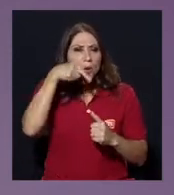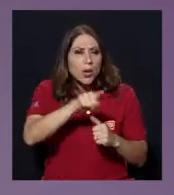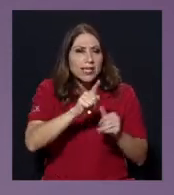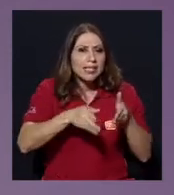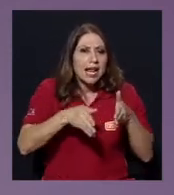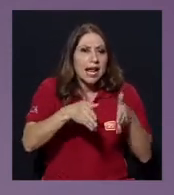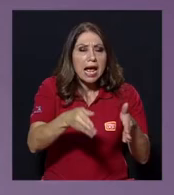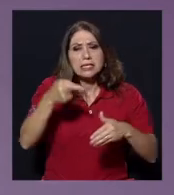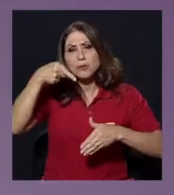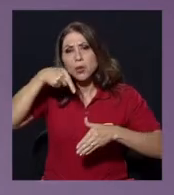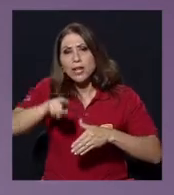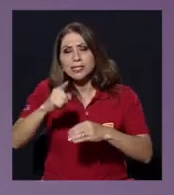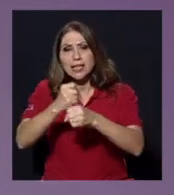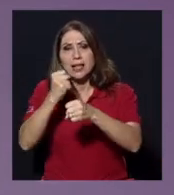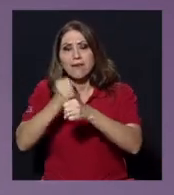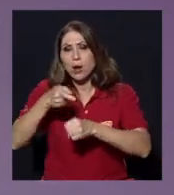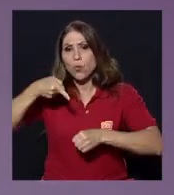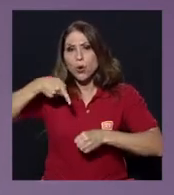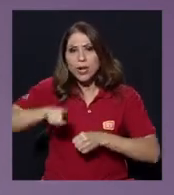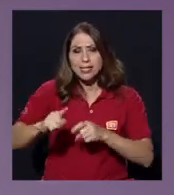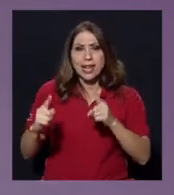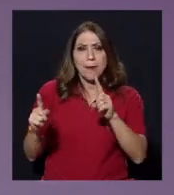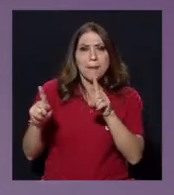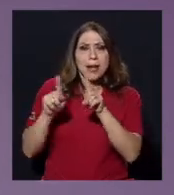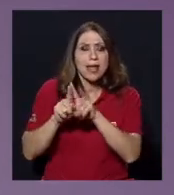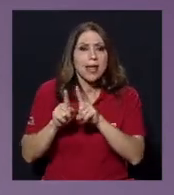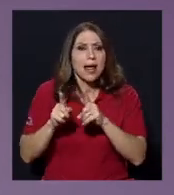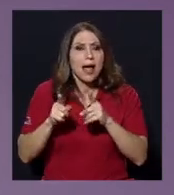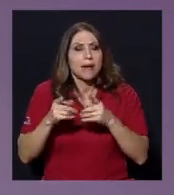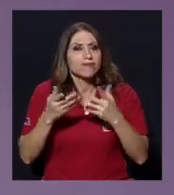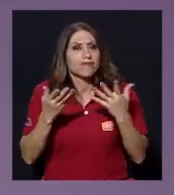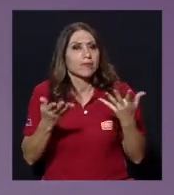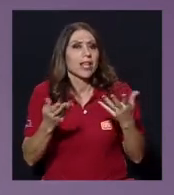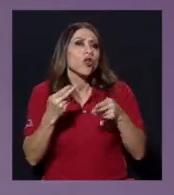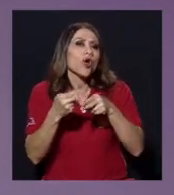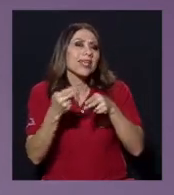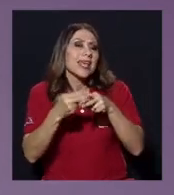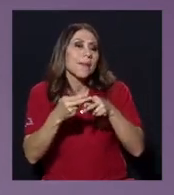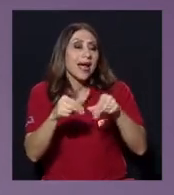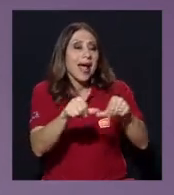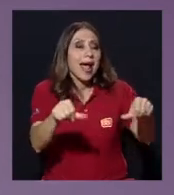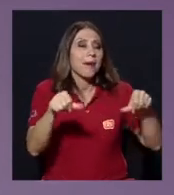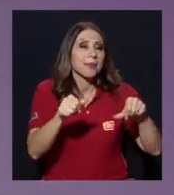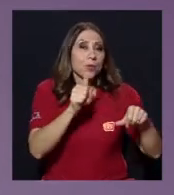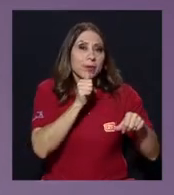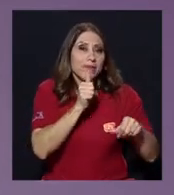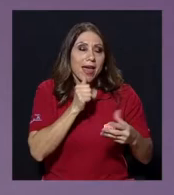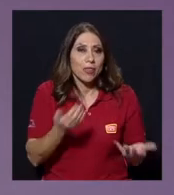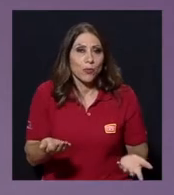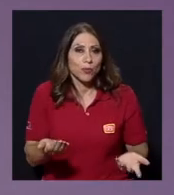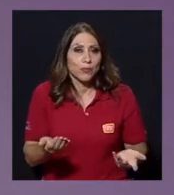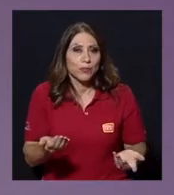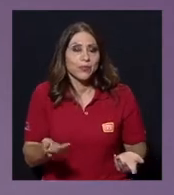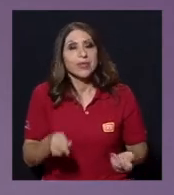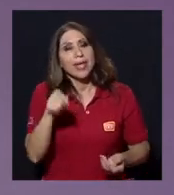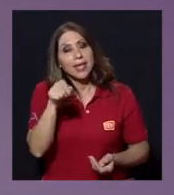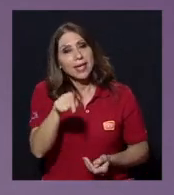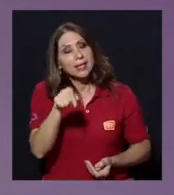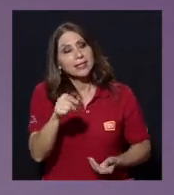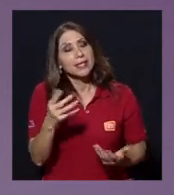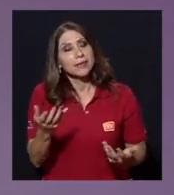la violencia en la calle, la violencia en el trabajo, la violencia en la pareja, en lo que llaman ámbito privado.